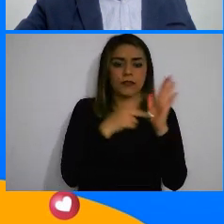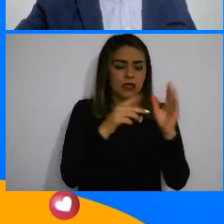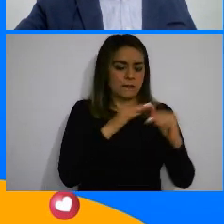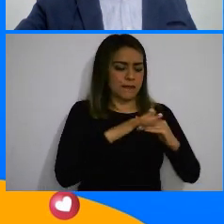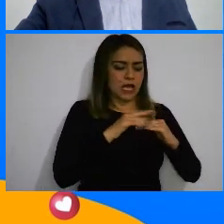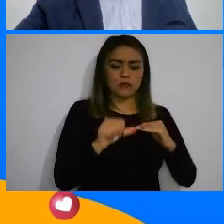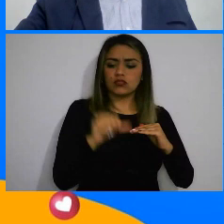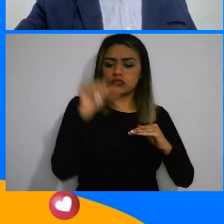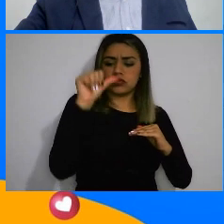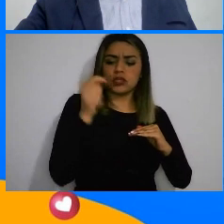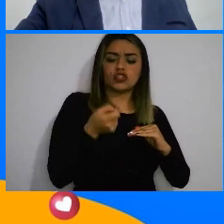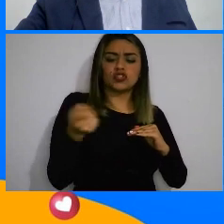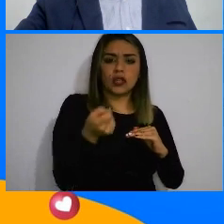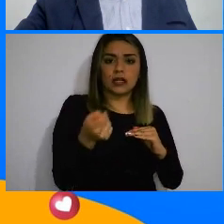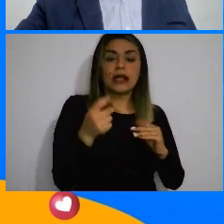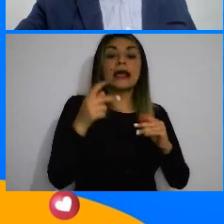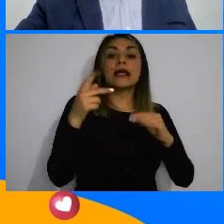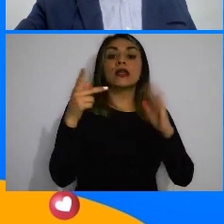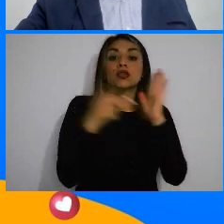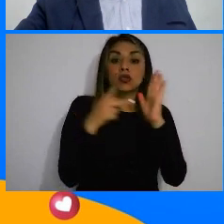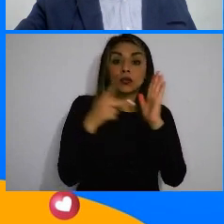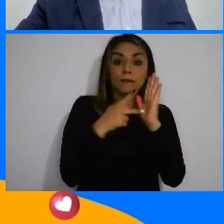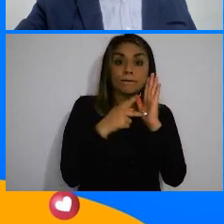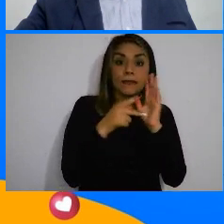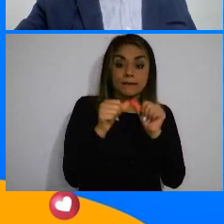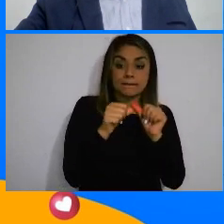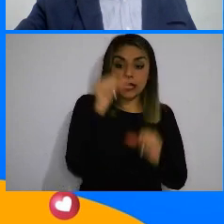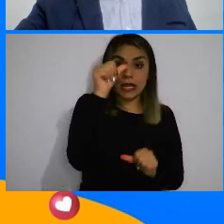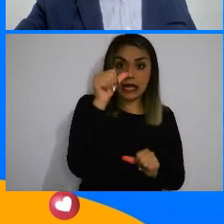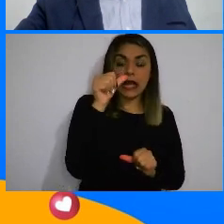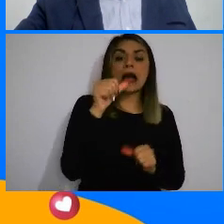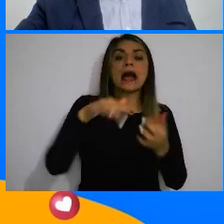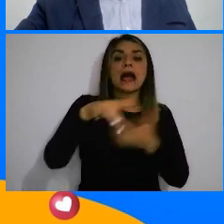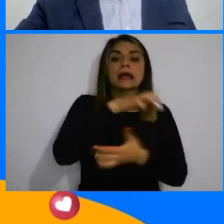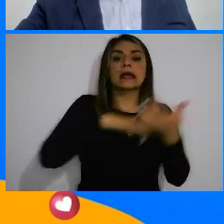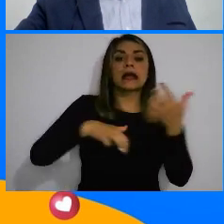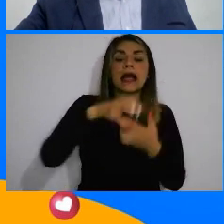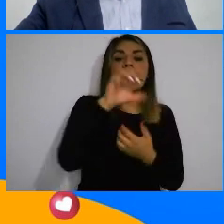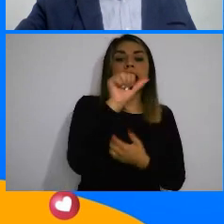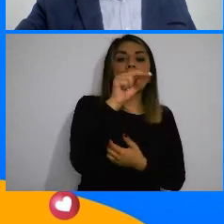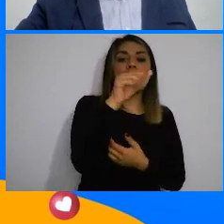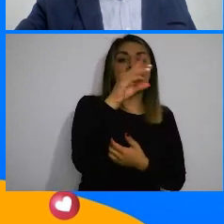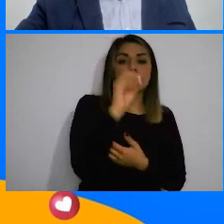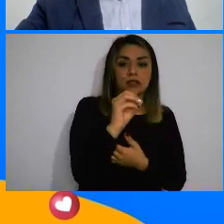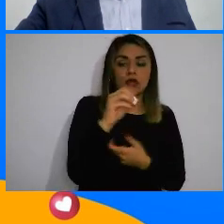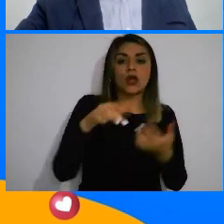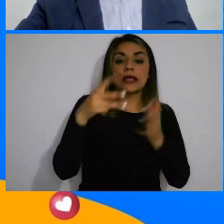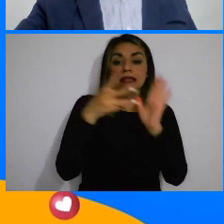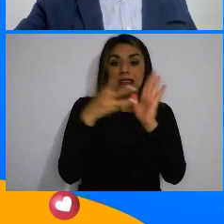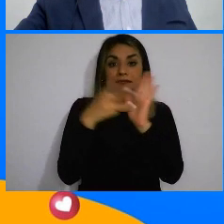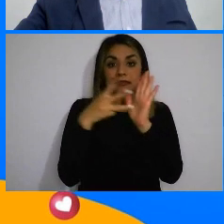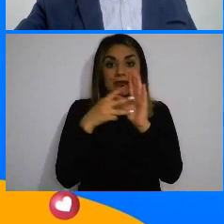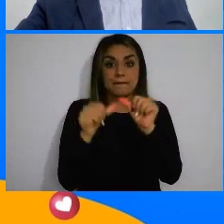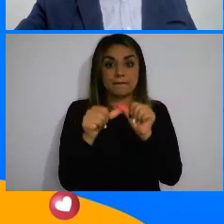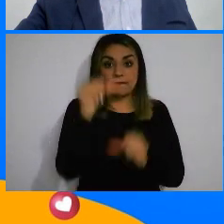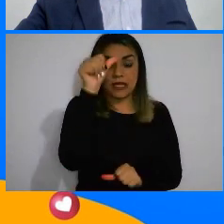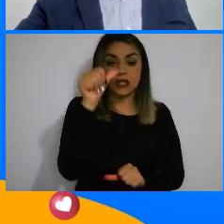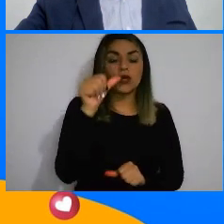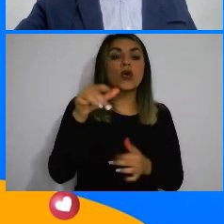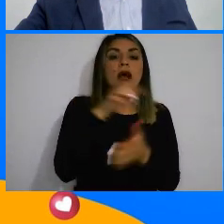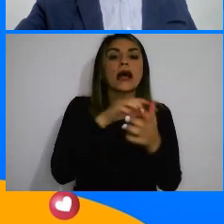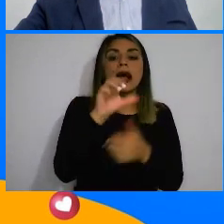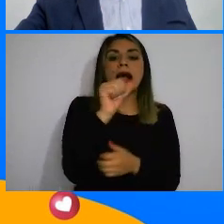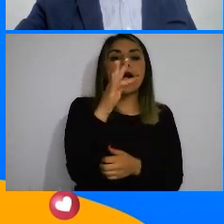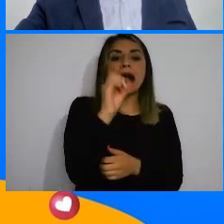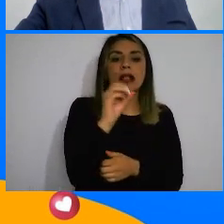¿sí? Después de los 2000 metros hablamos de un ecosistema andino. Después de los 3000 metros hablamos de un ecosistema alto